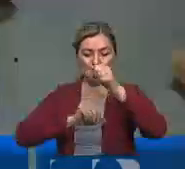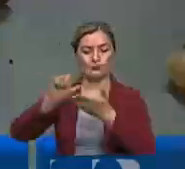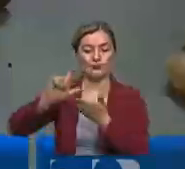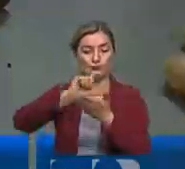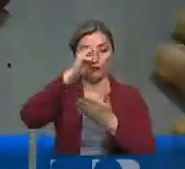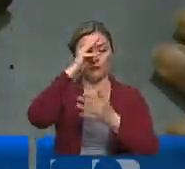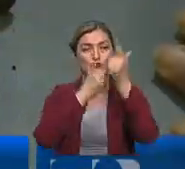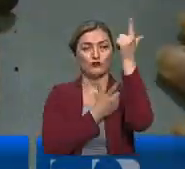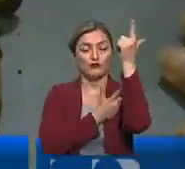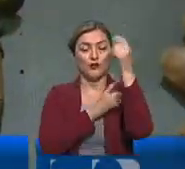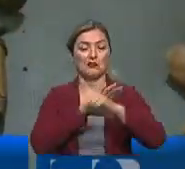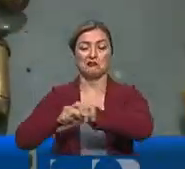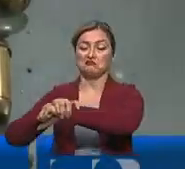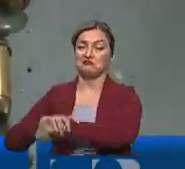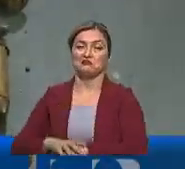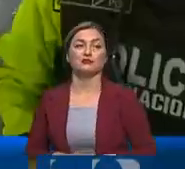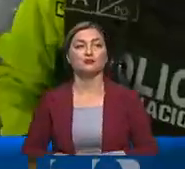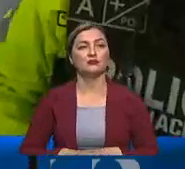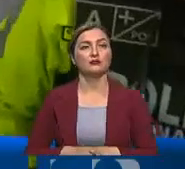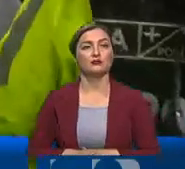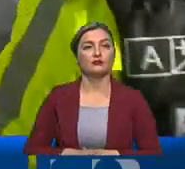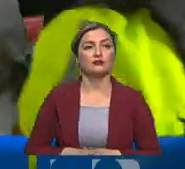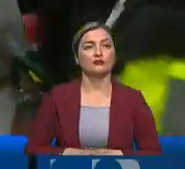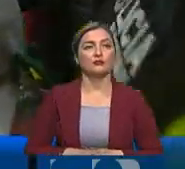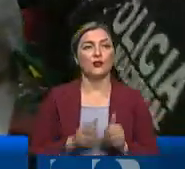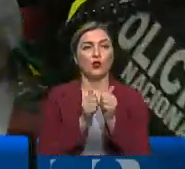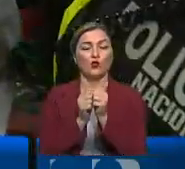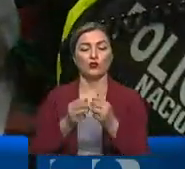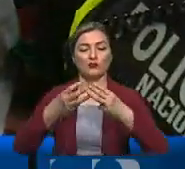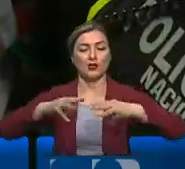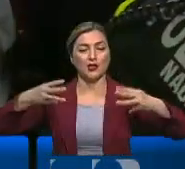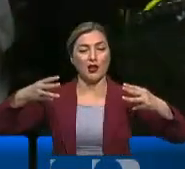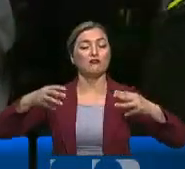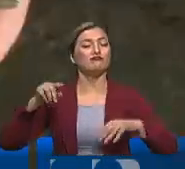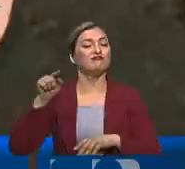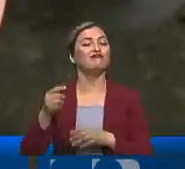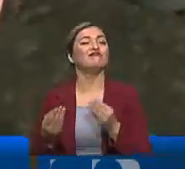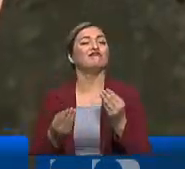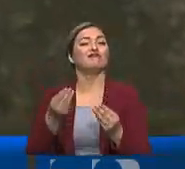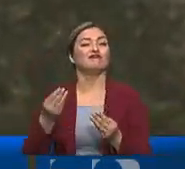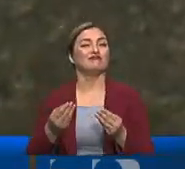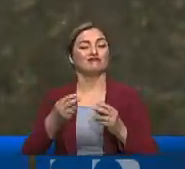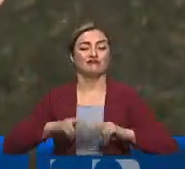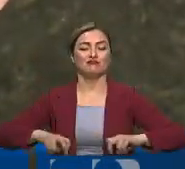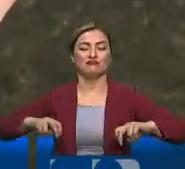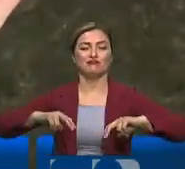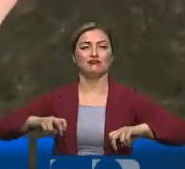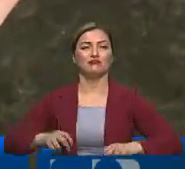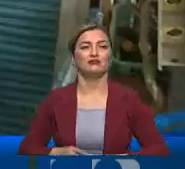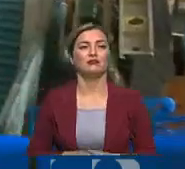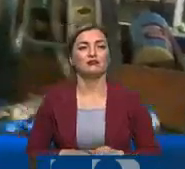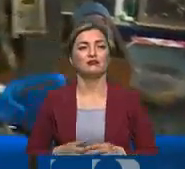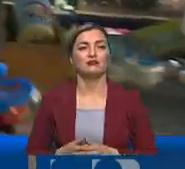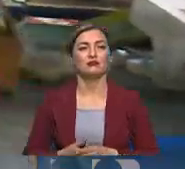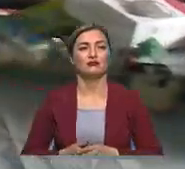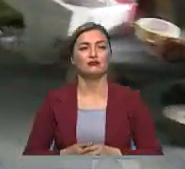tipo militar fue puesto a órdenes de las autoridades para que junto con el material incautado se realicen las respectivas investigaciones.